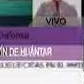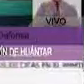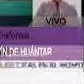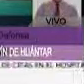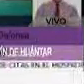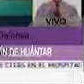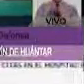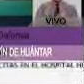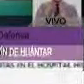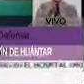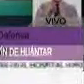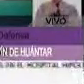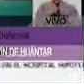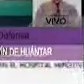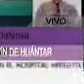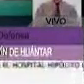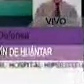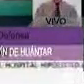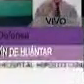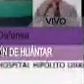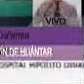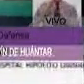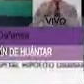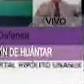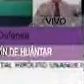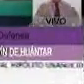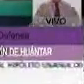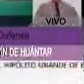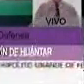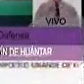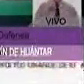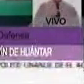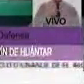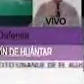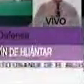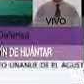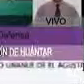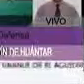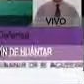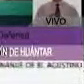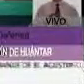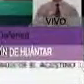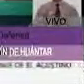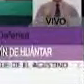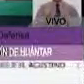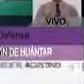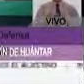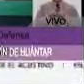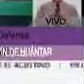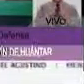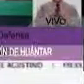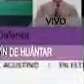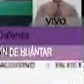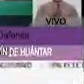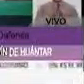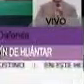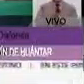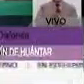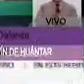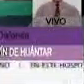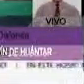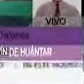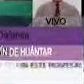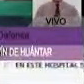tesis de que el terrorista Tito había sido ejecutado de un solo balazo. Sin embargo, esa prueba no se pudo